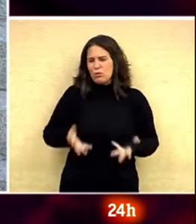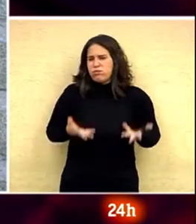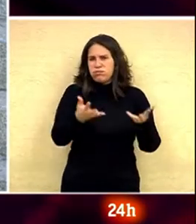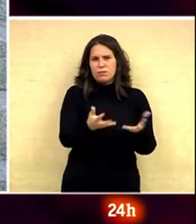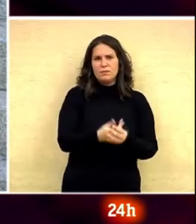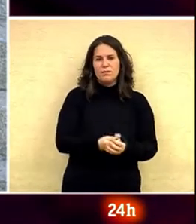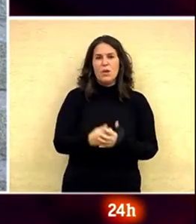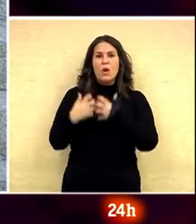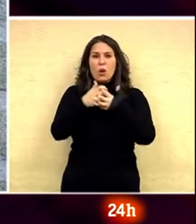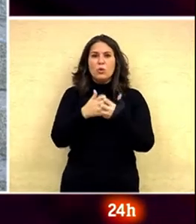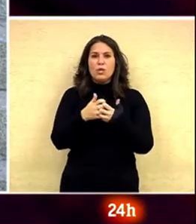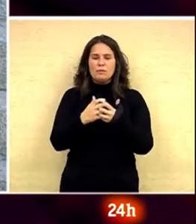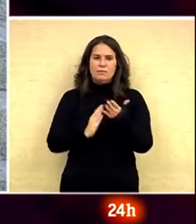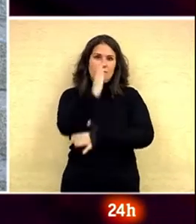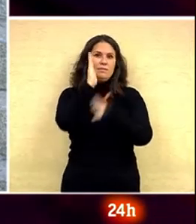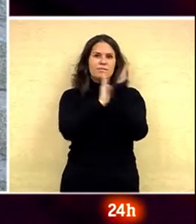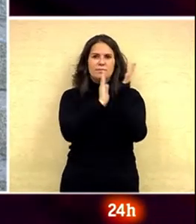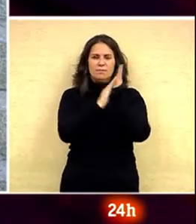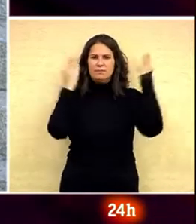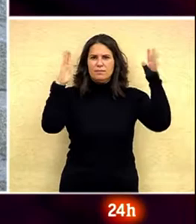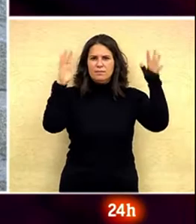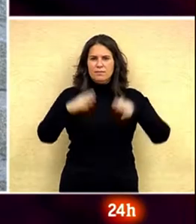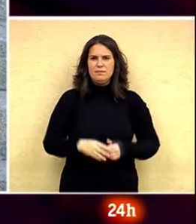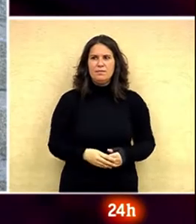La lucha contra las consecuencias sociales